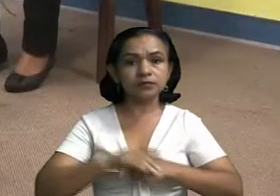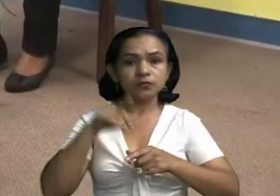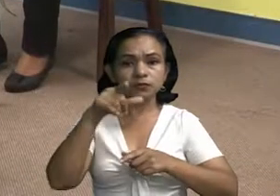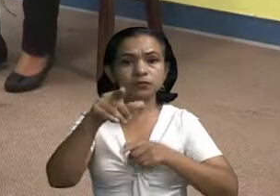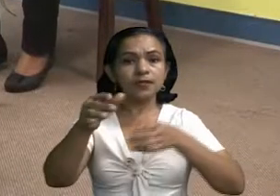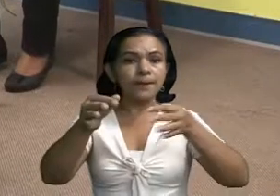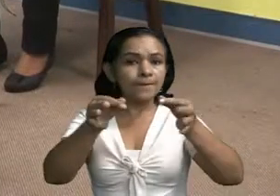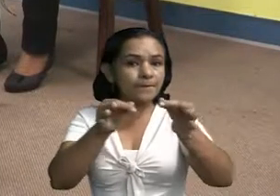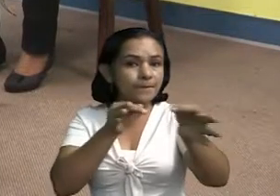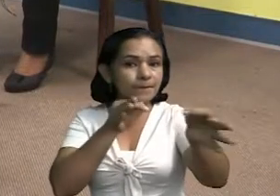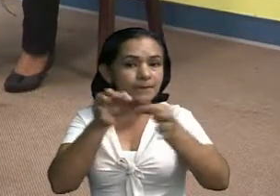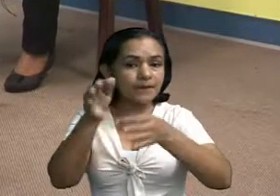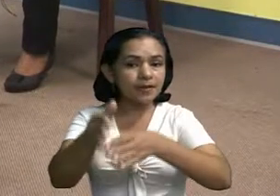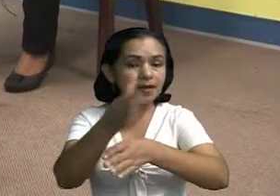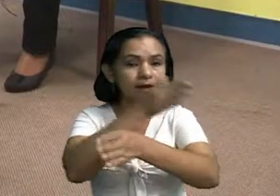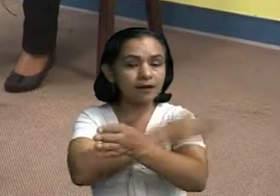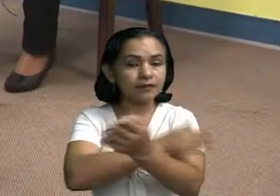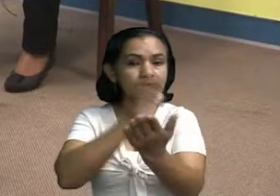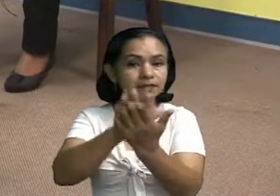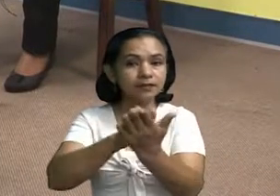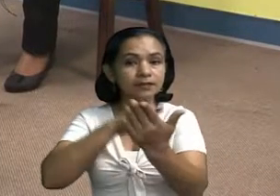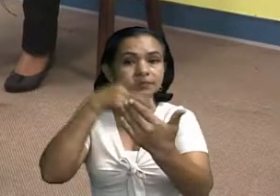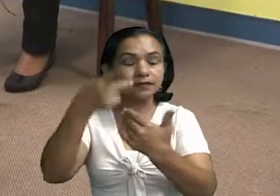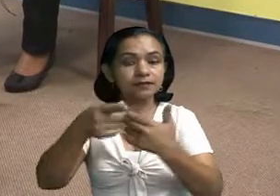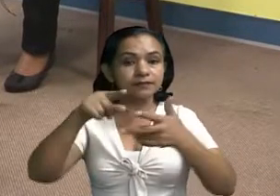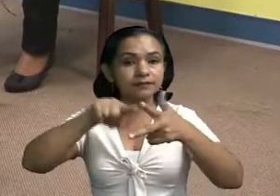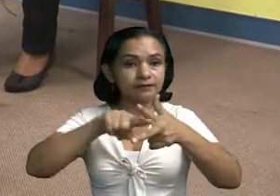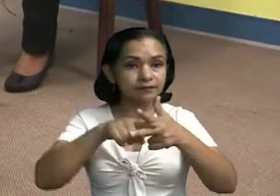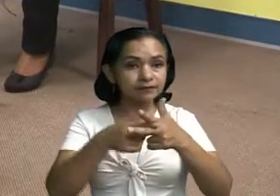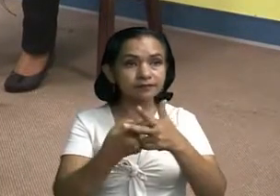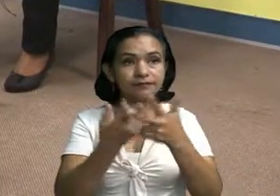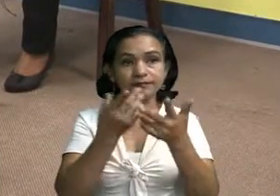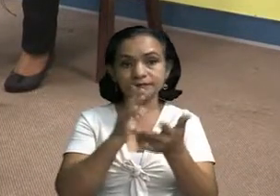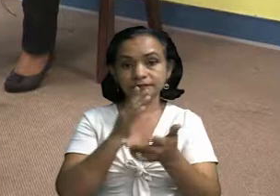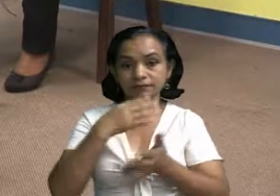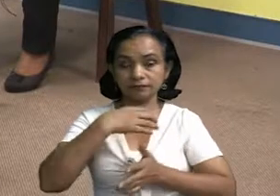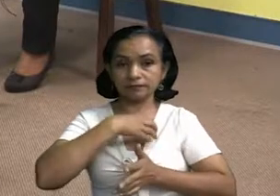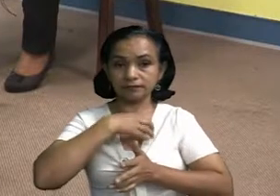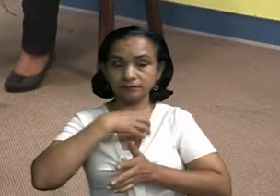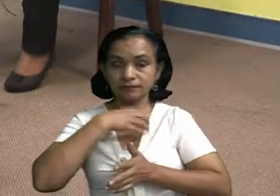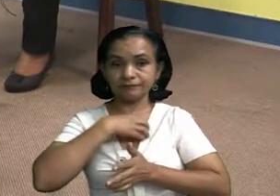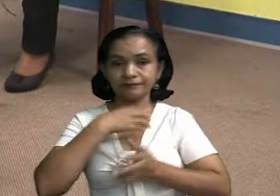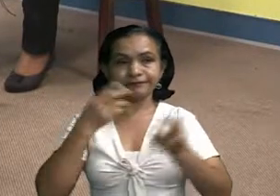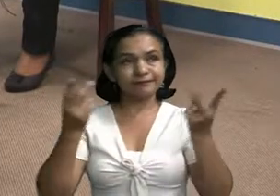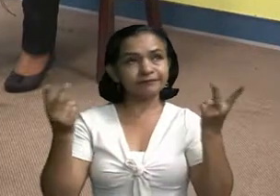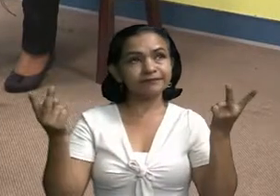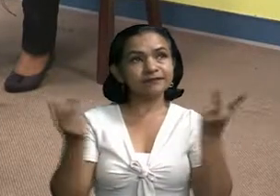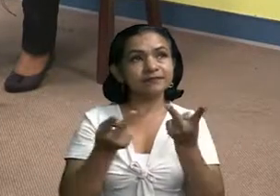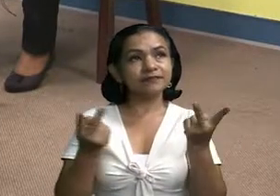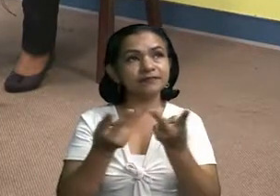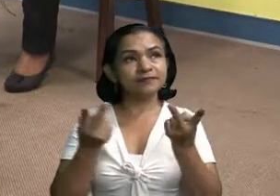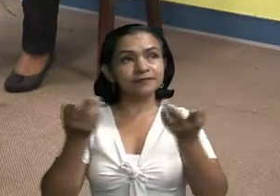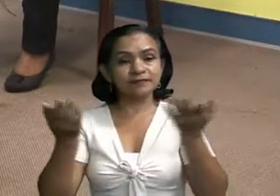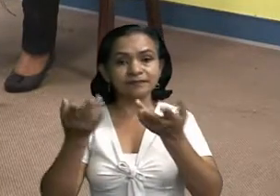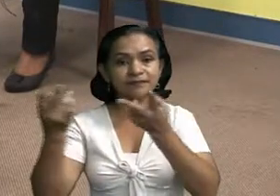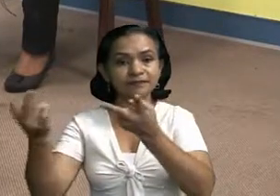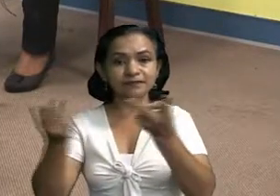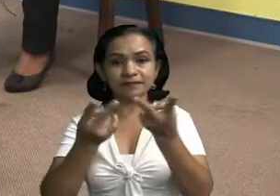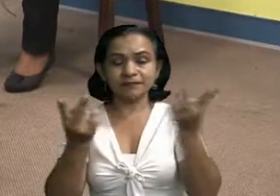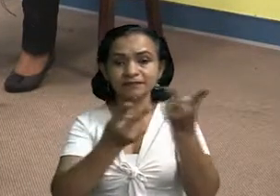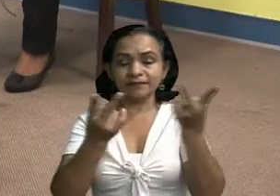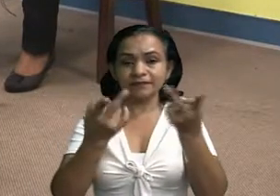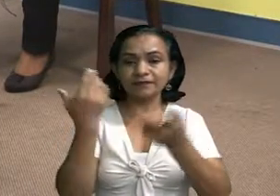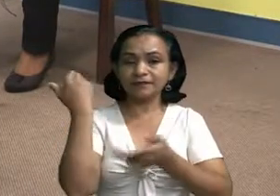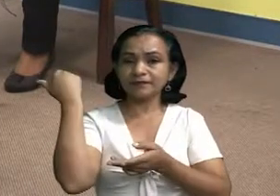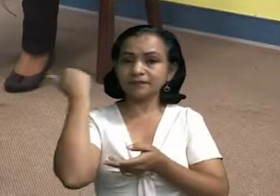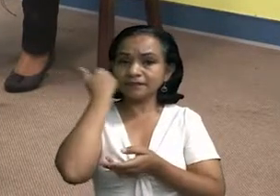decía antes de iniciar el programa, doctora, cuando estábamos conversando, de que nosotros vivimos, y usted lo acaba de mencionar, convivimos con este tipo de